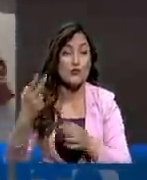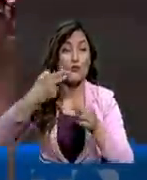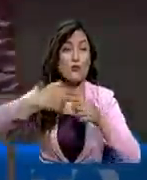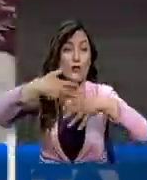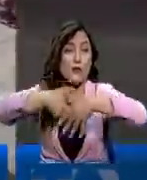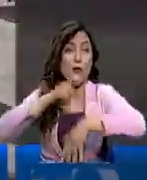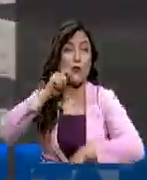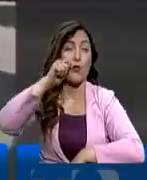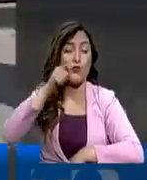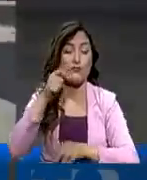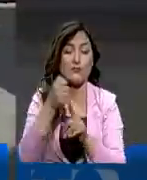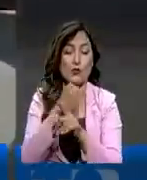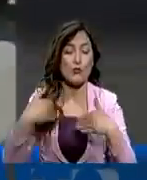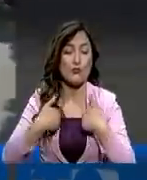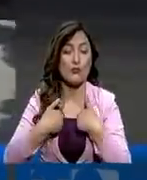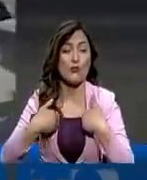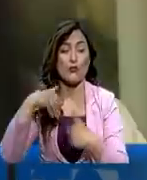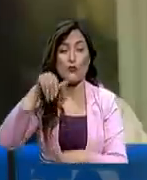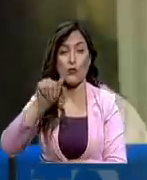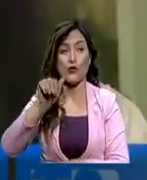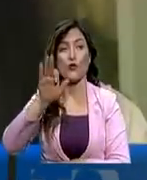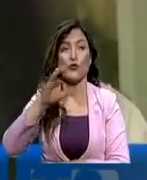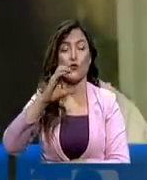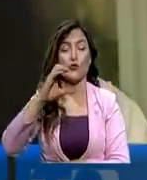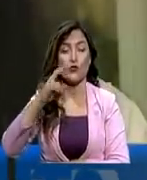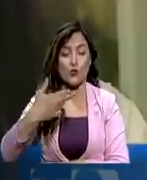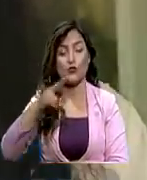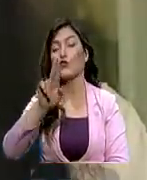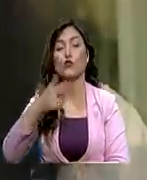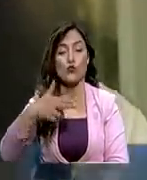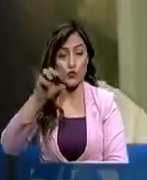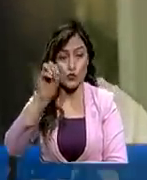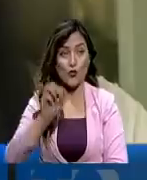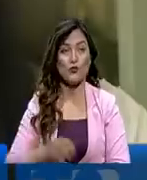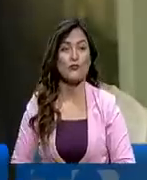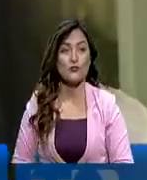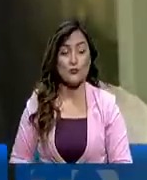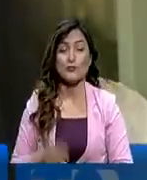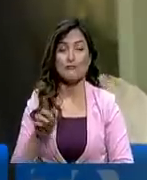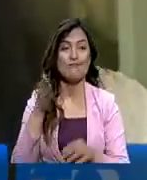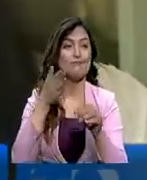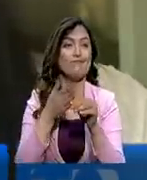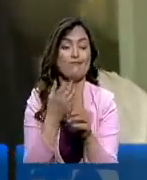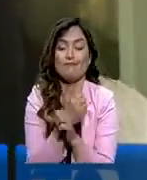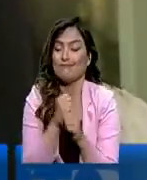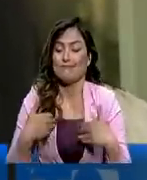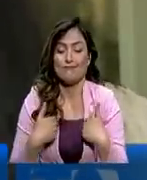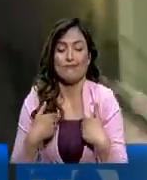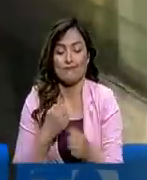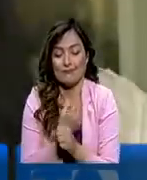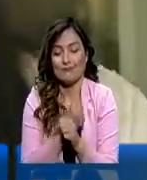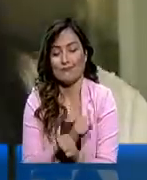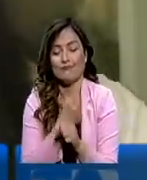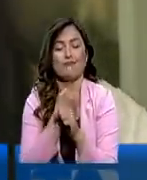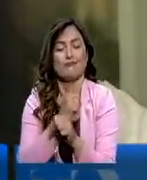protesta por el maltrato animal en Atucucho. Enfocó netamente al rescate de animales, a la defensa de sus derechos,